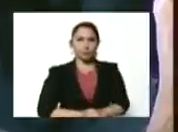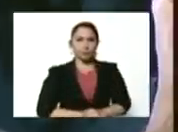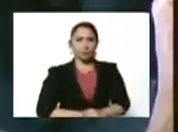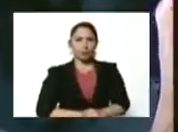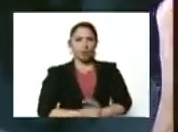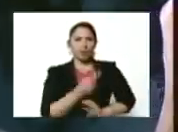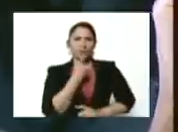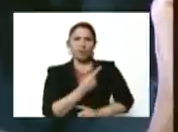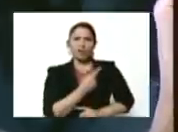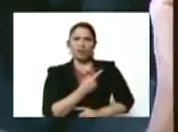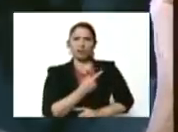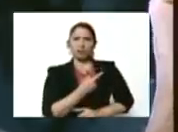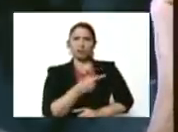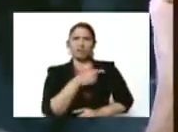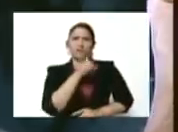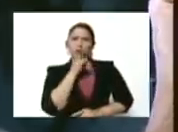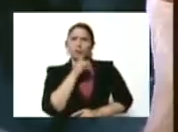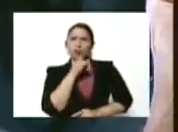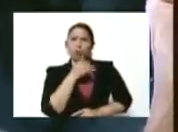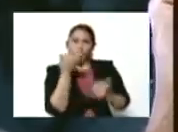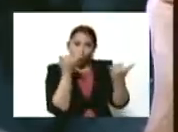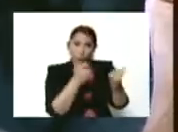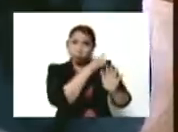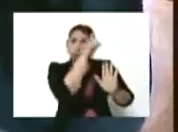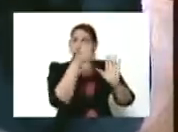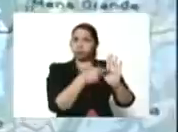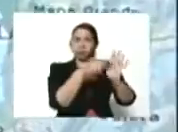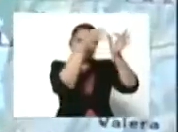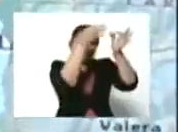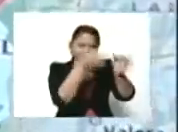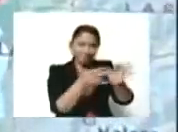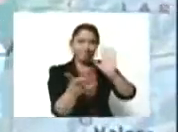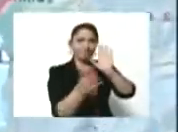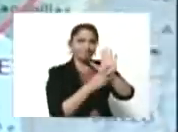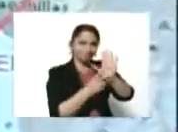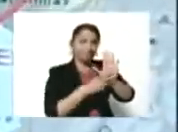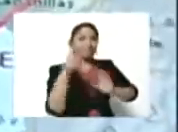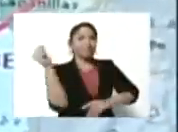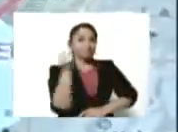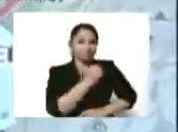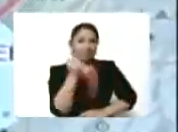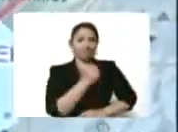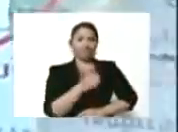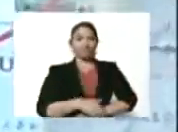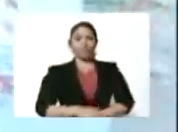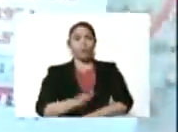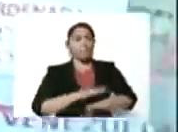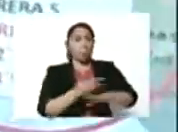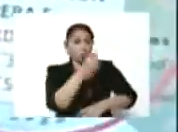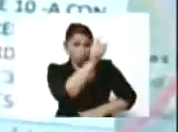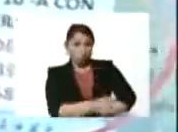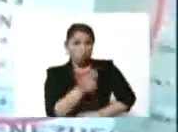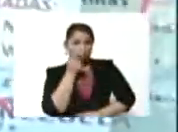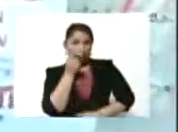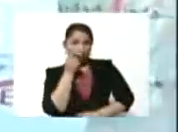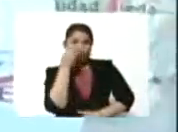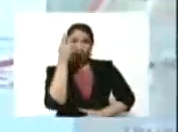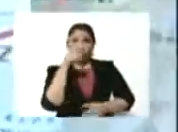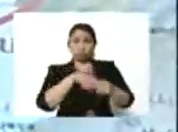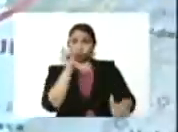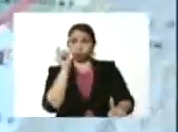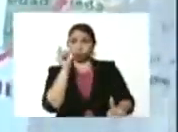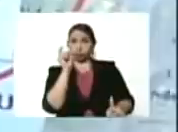información, y ahora queda completamente corroborado que fue absolutamente cierto, porque este desertor,